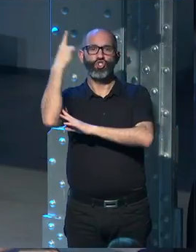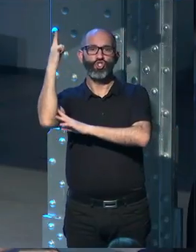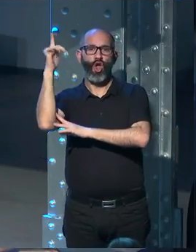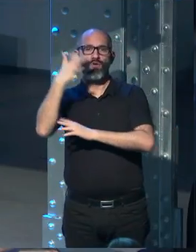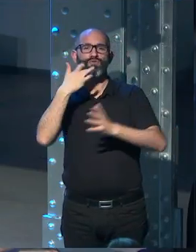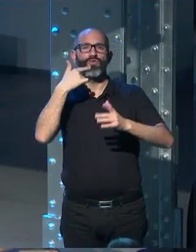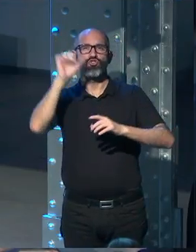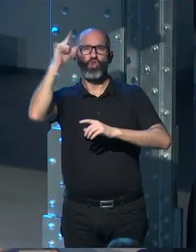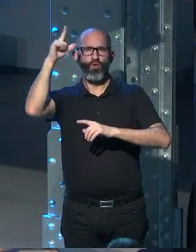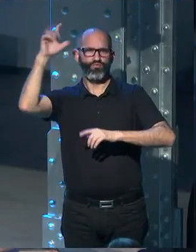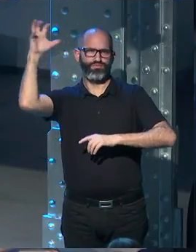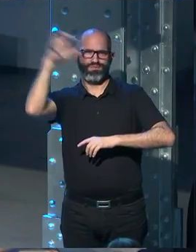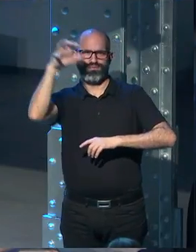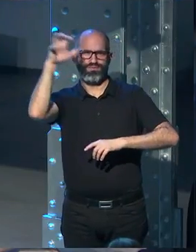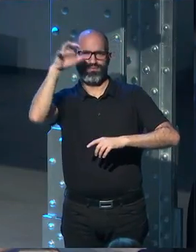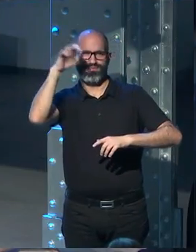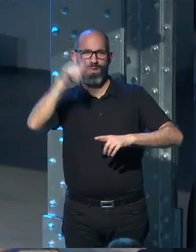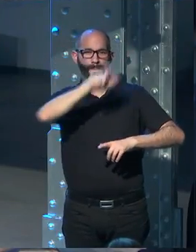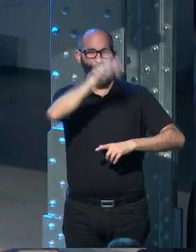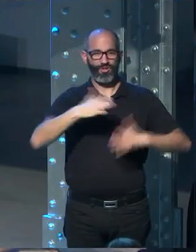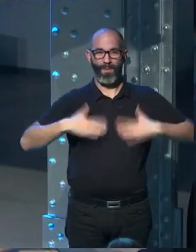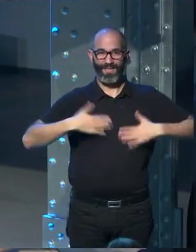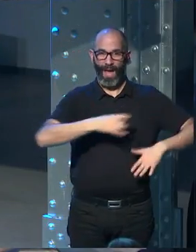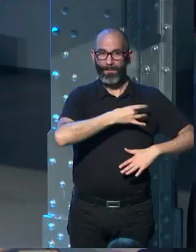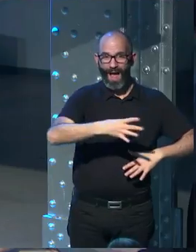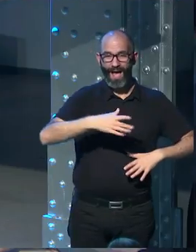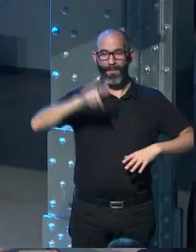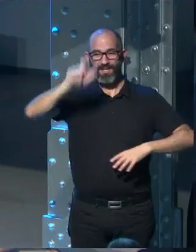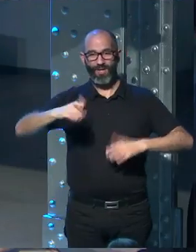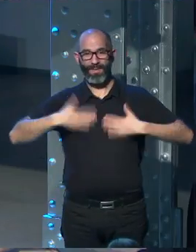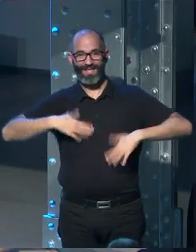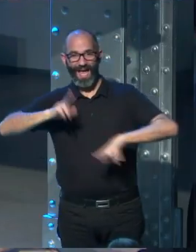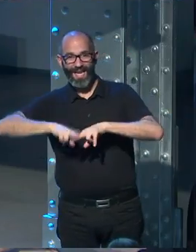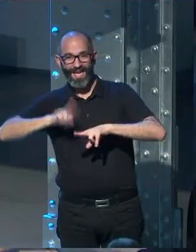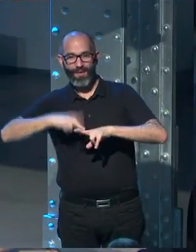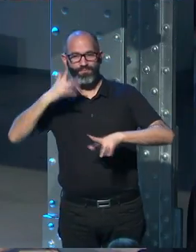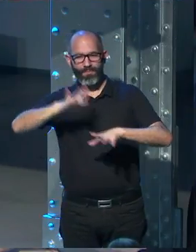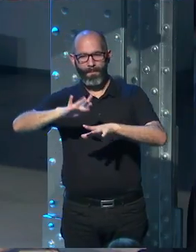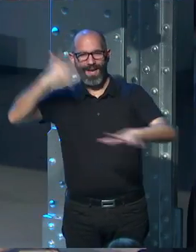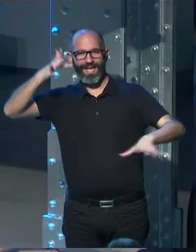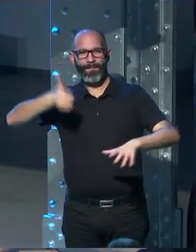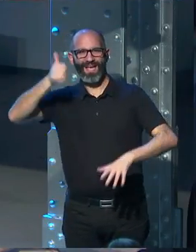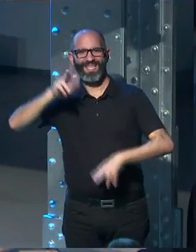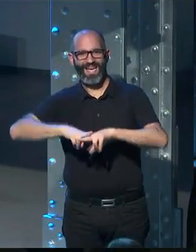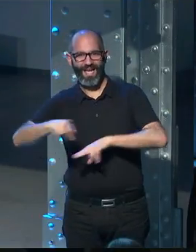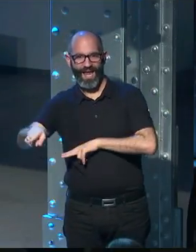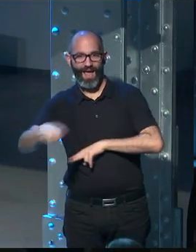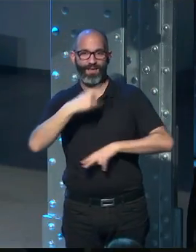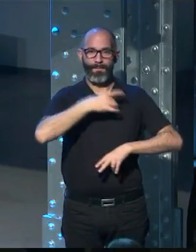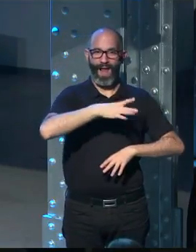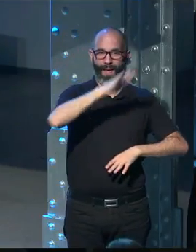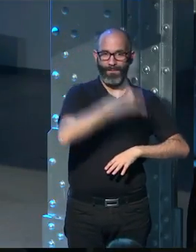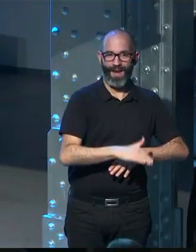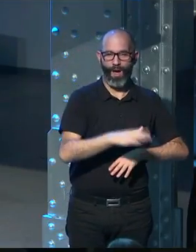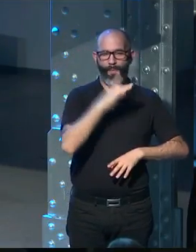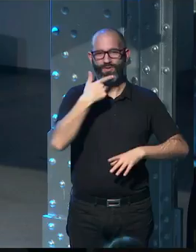¿Vale? Necesitamos este tipo de comparaciones espaciales para poder interpretar las cosas correctamente. Y esto trae como consecuencia que hay ilusiones de estas que